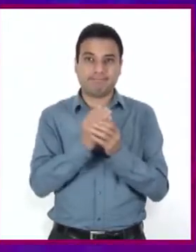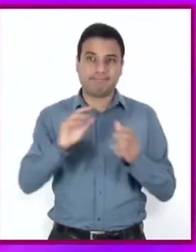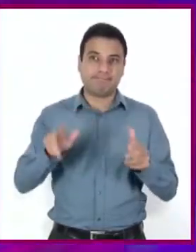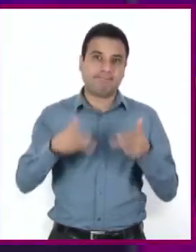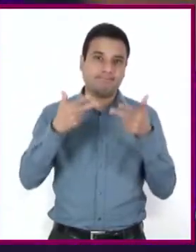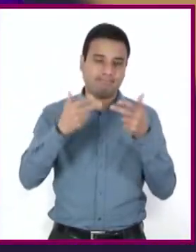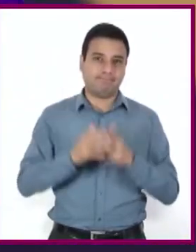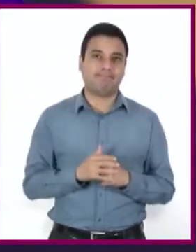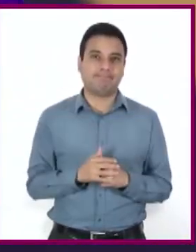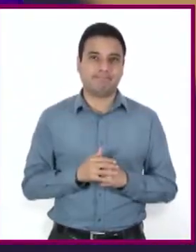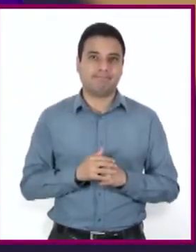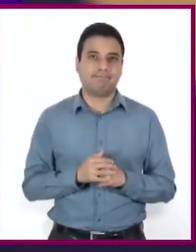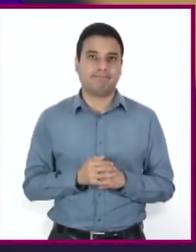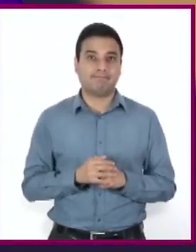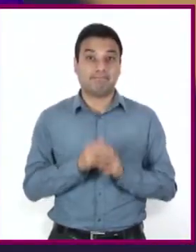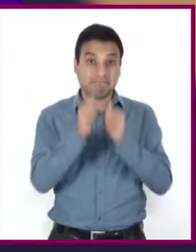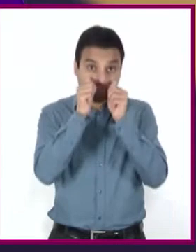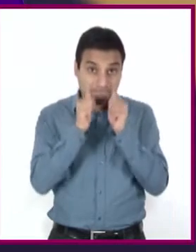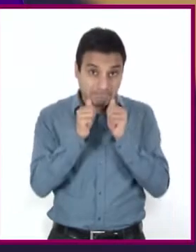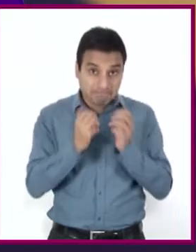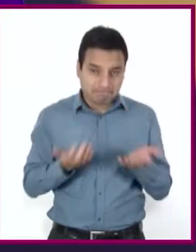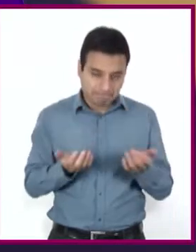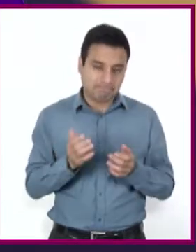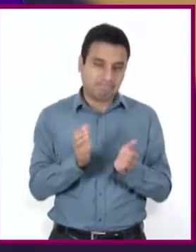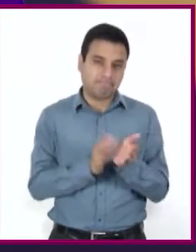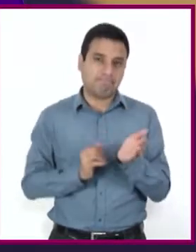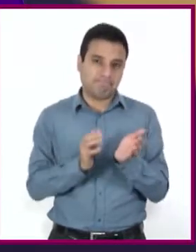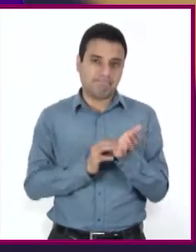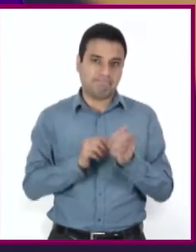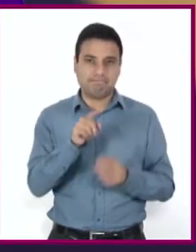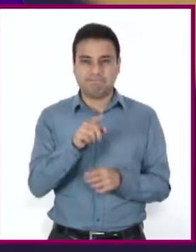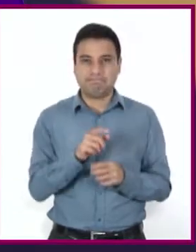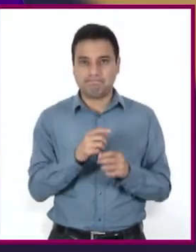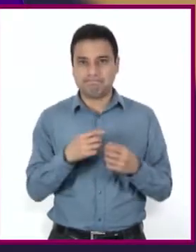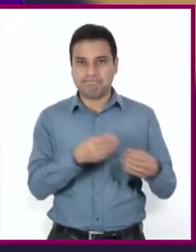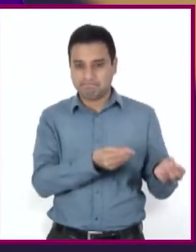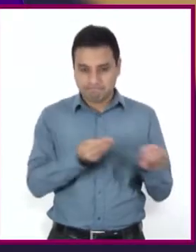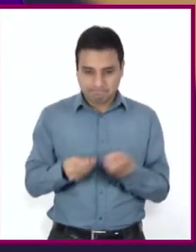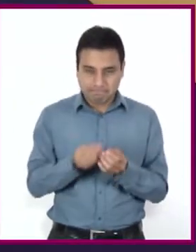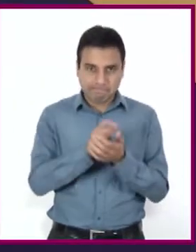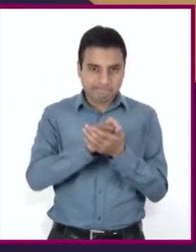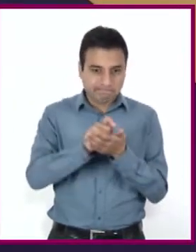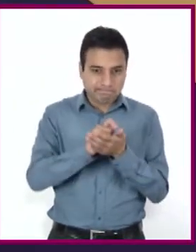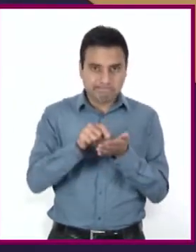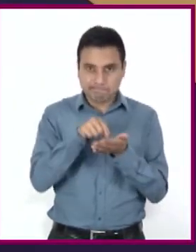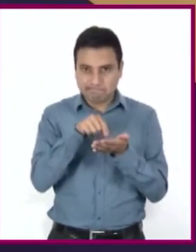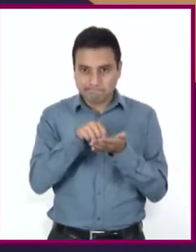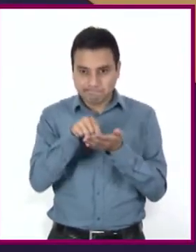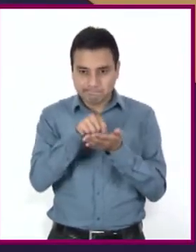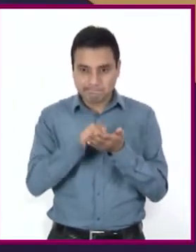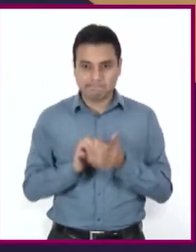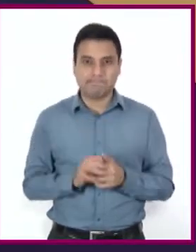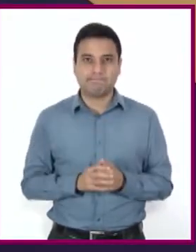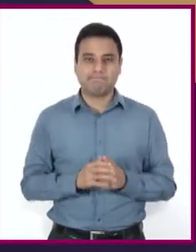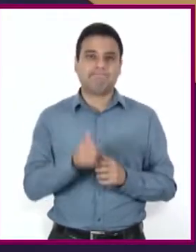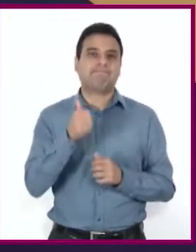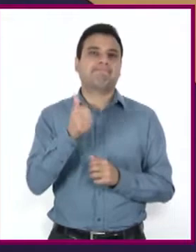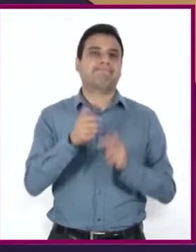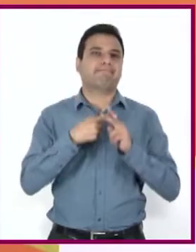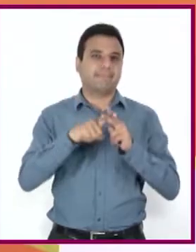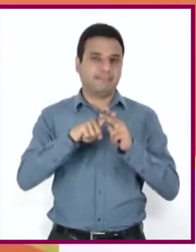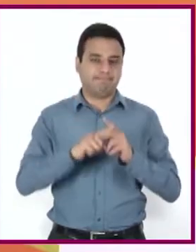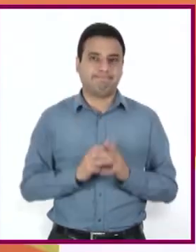alguna discapacidad visual, preparen sus hojas Ledger, punzón y regleta. Ahora sí, profesor,